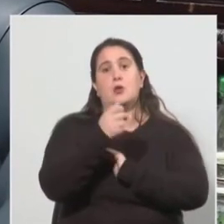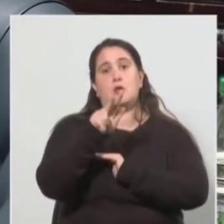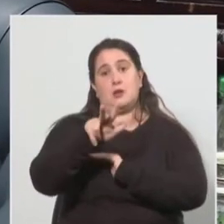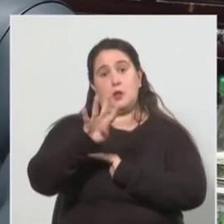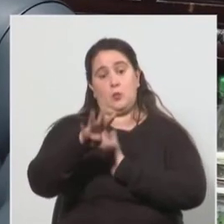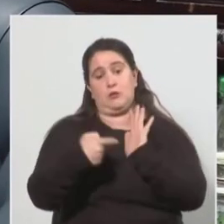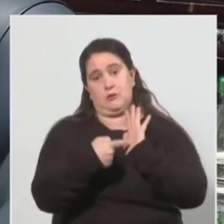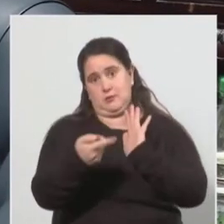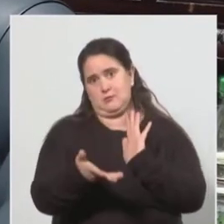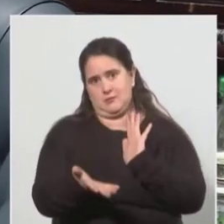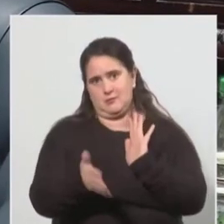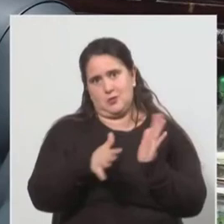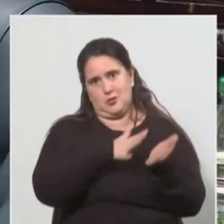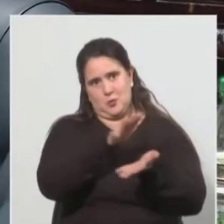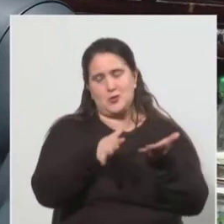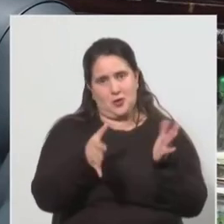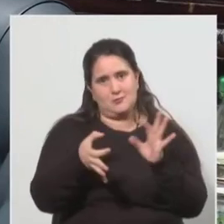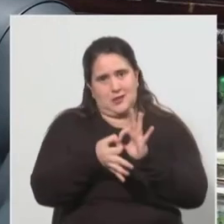34.